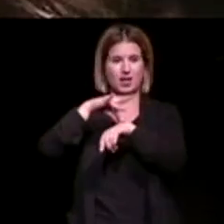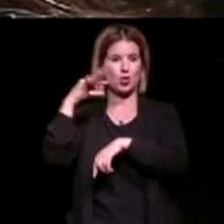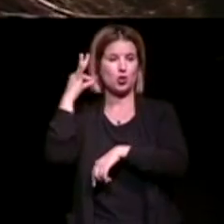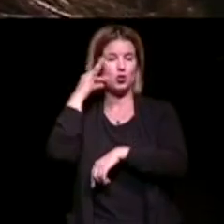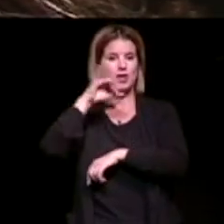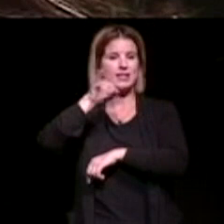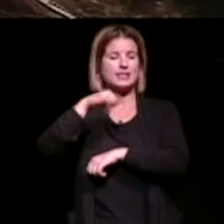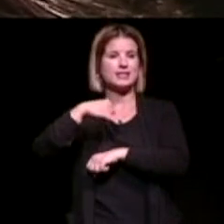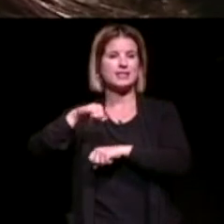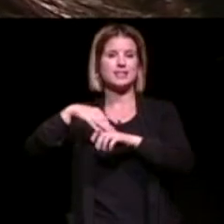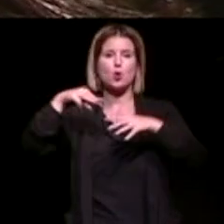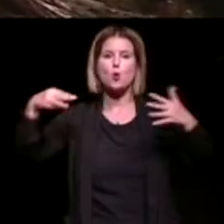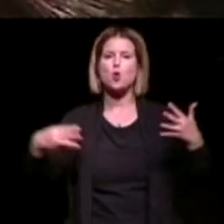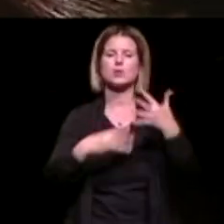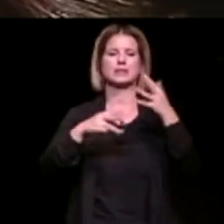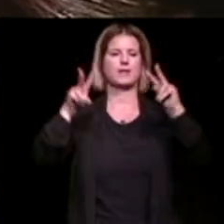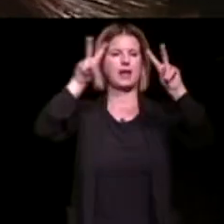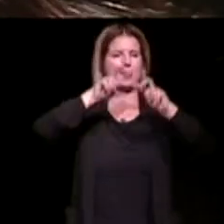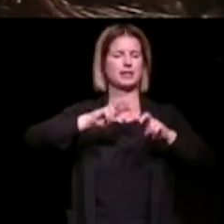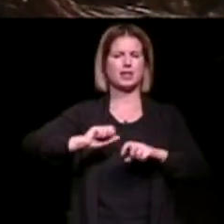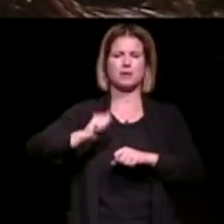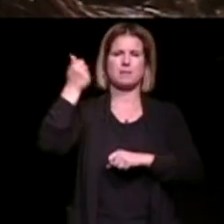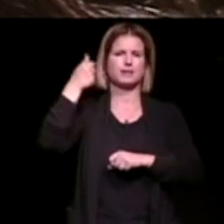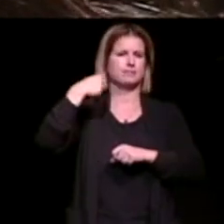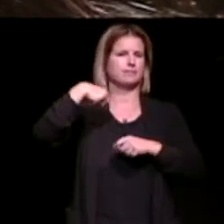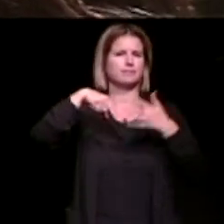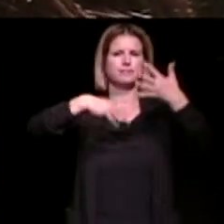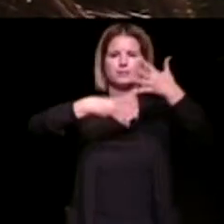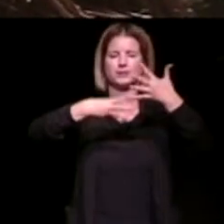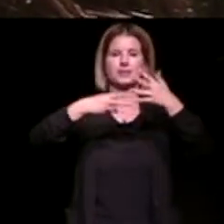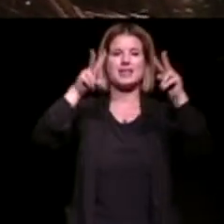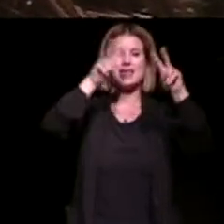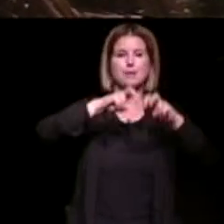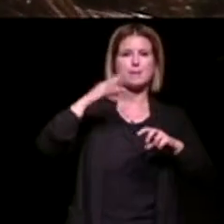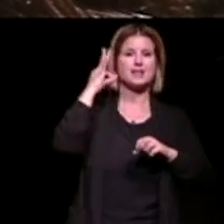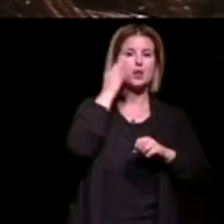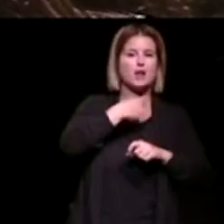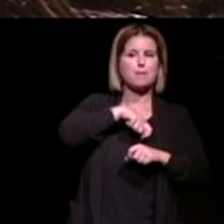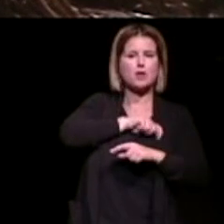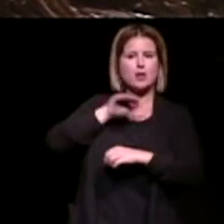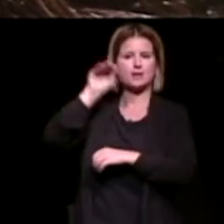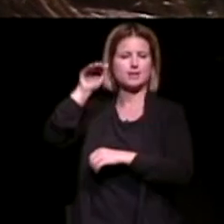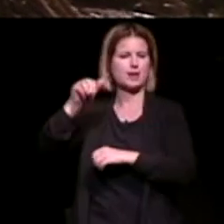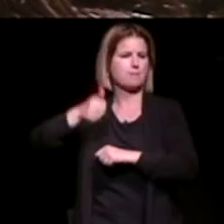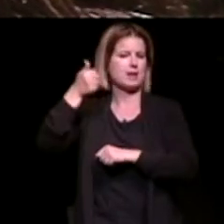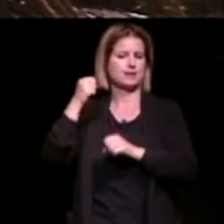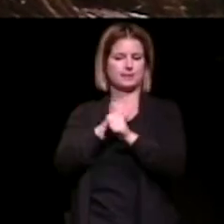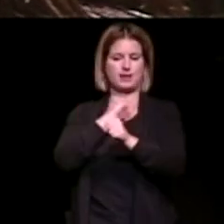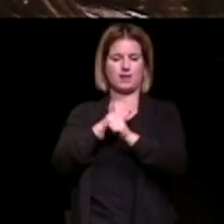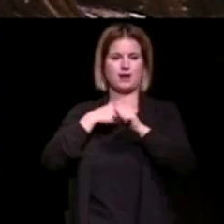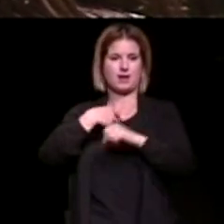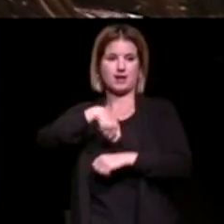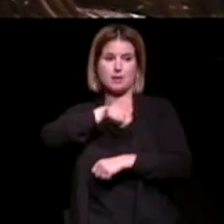la octava investigadora más citada en el ranking de investigadoras españolas y extranjeras que trabajan en España y ojo